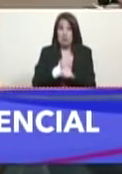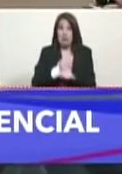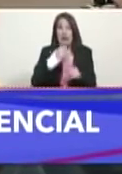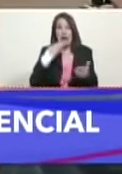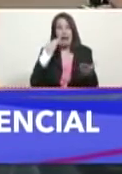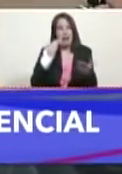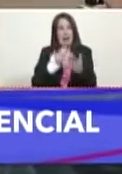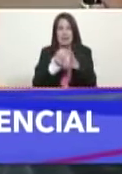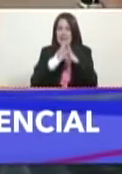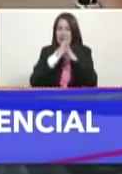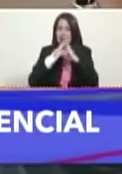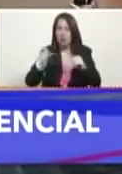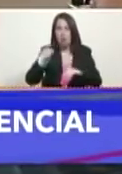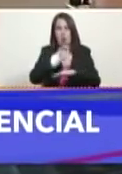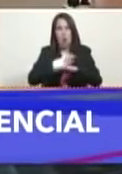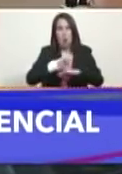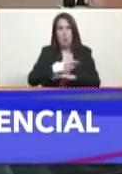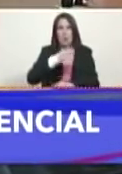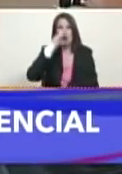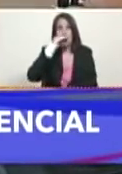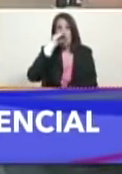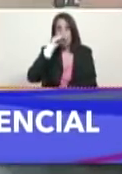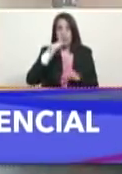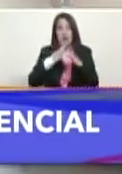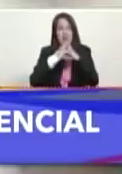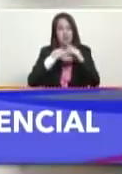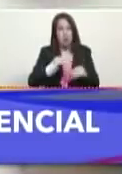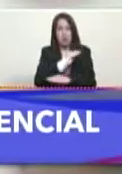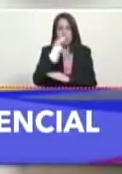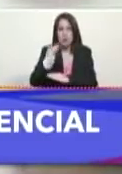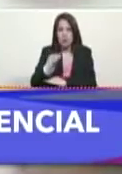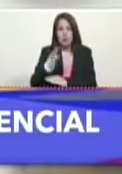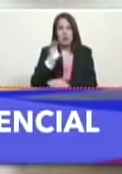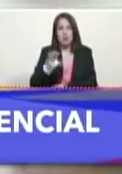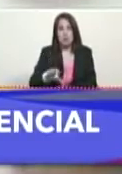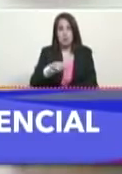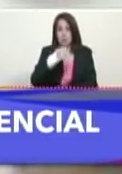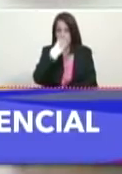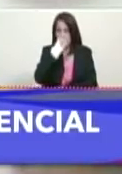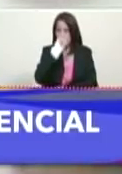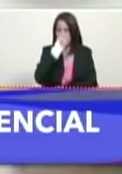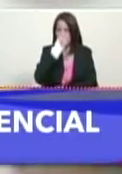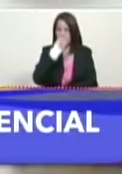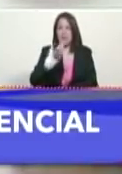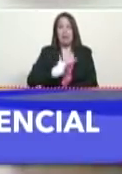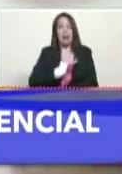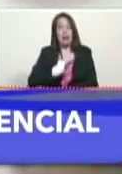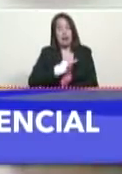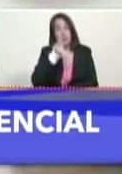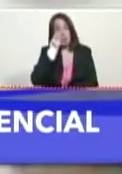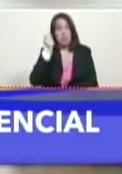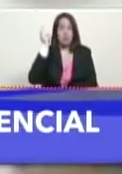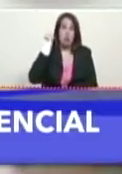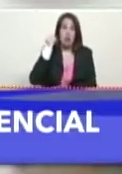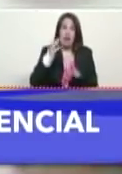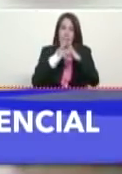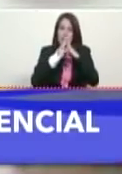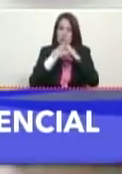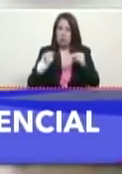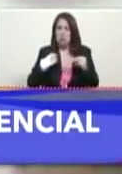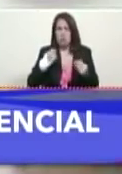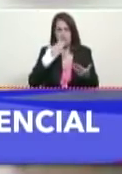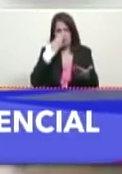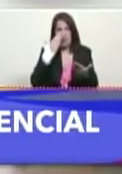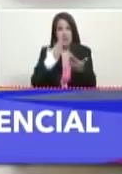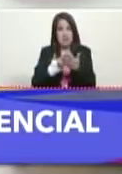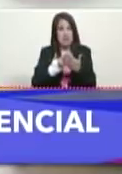gracias a todos los gobernadores y gobernadoras, a los protectores de los estados, a los alcaldes, las alcaldesas, al Poder Popular. Yo he estado al frente